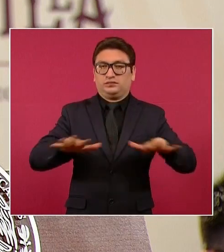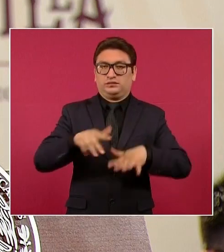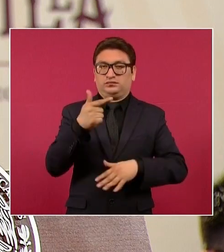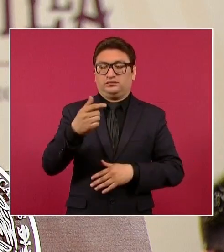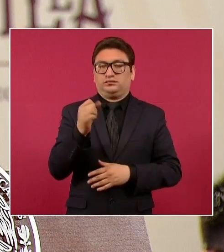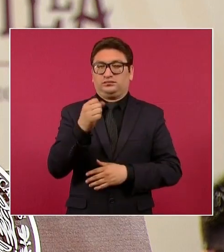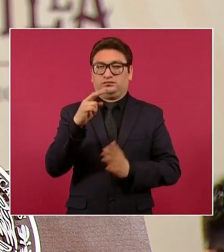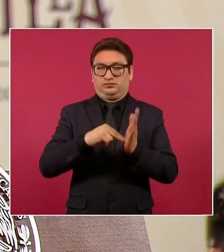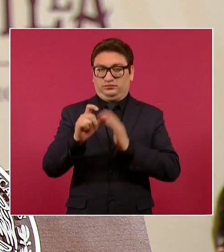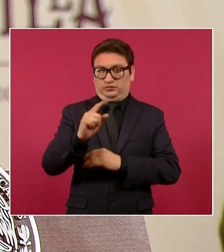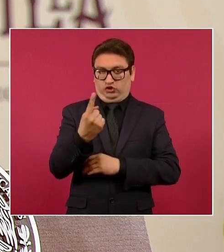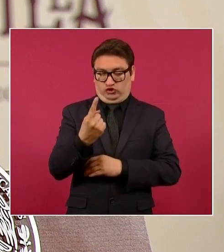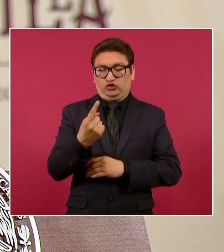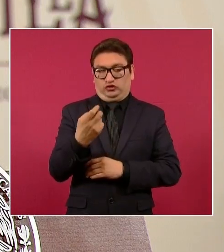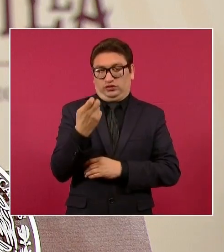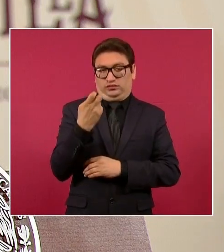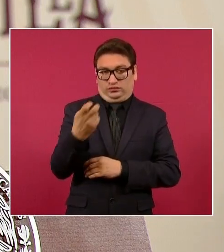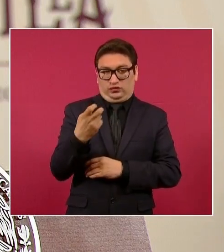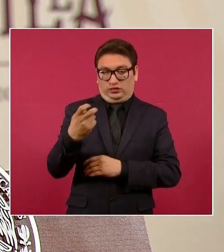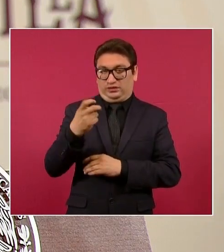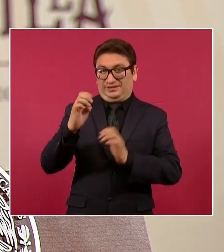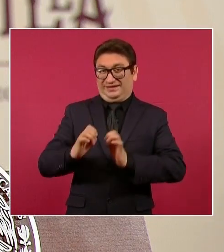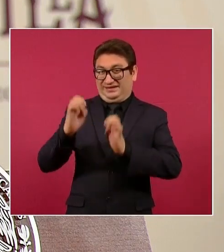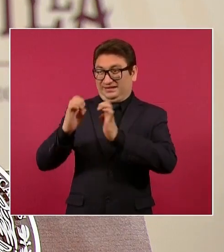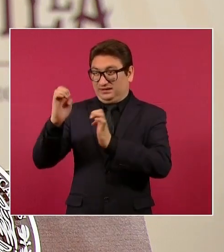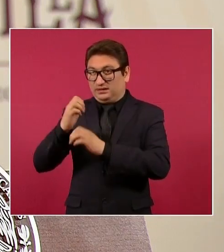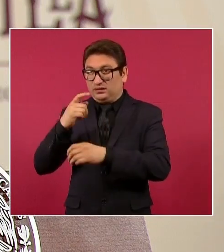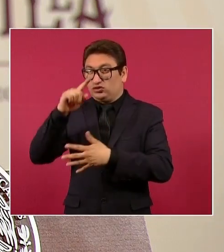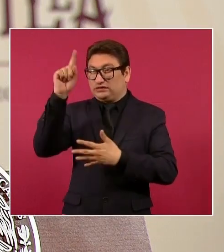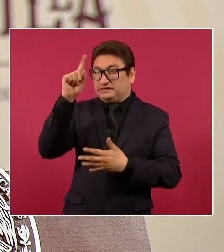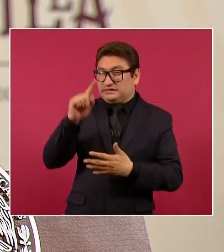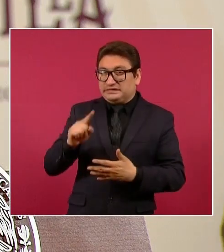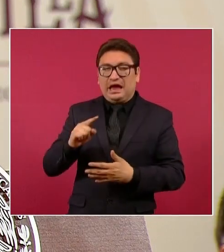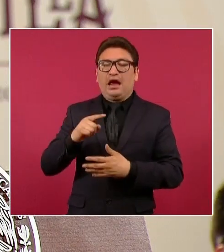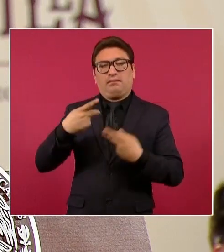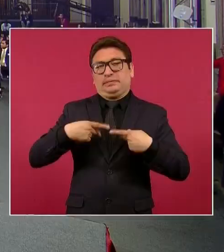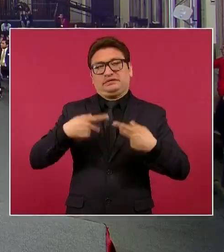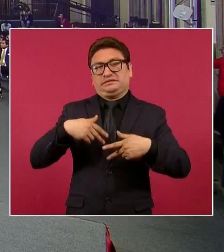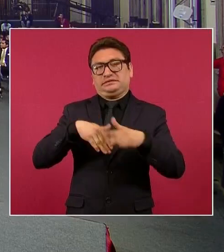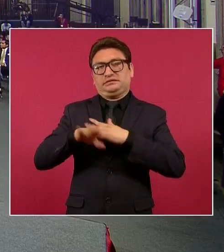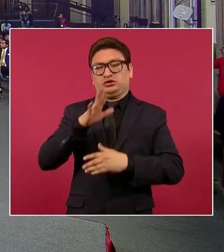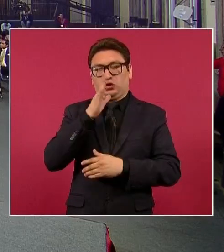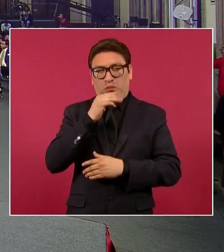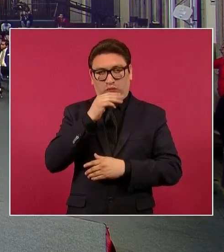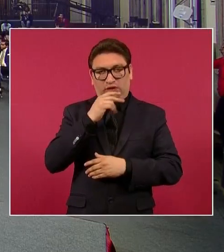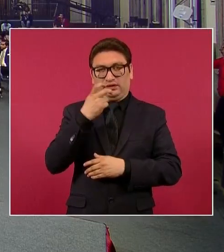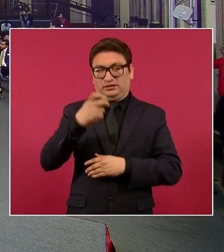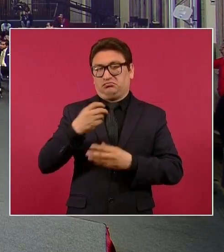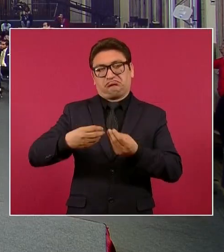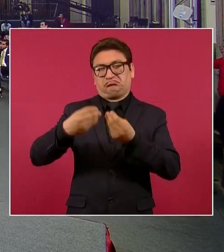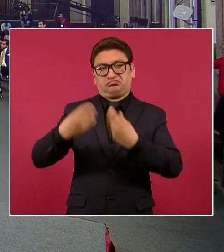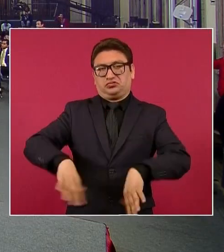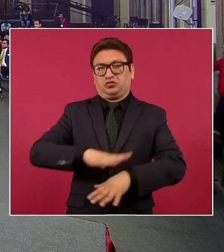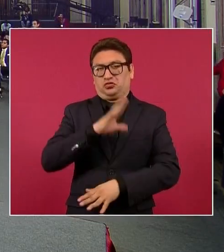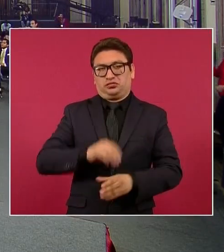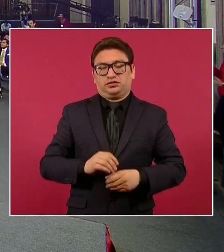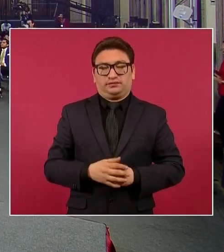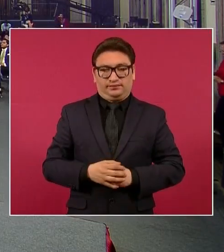de septiembre del 2021. El conjunto también fue dictaminado como inhabitable y como pérdida total.